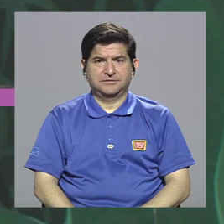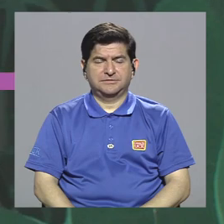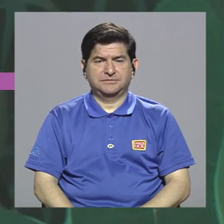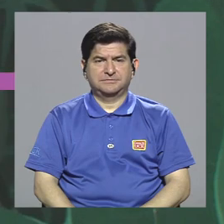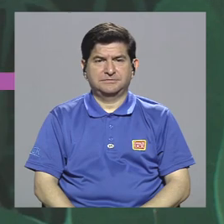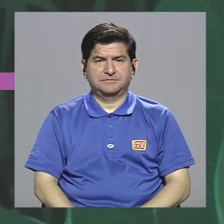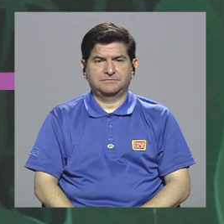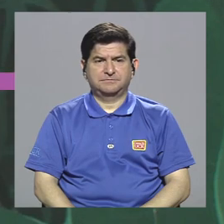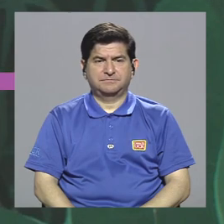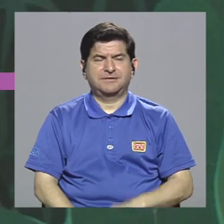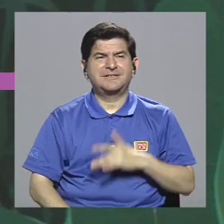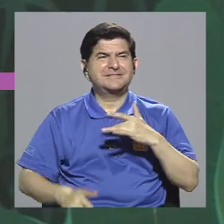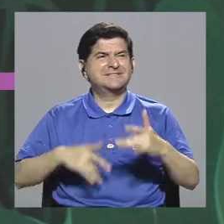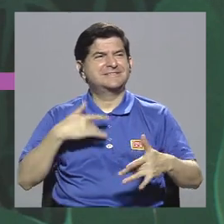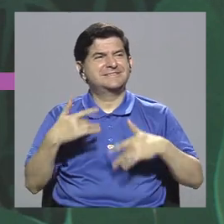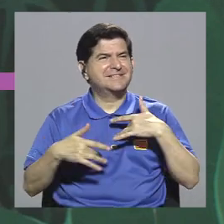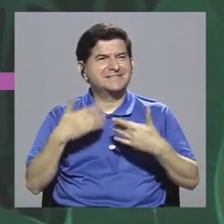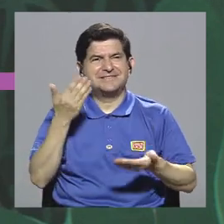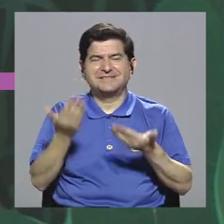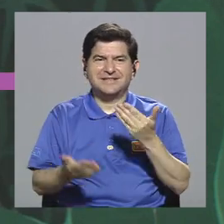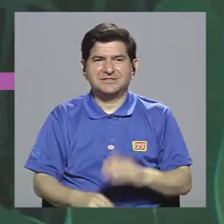bien importante, hay